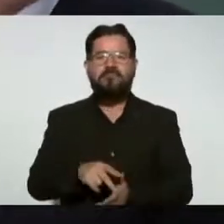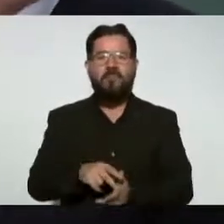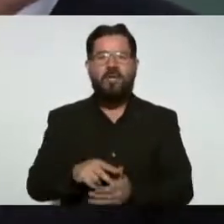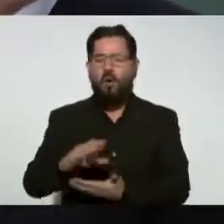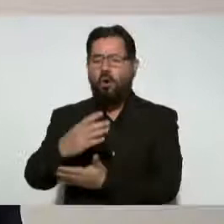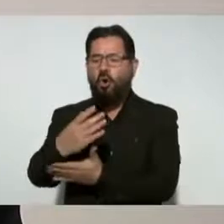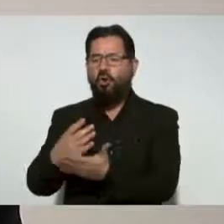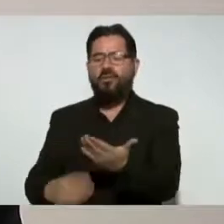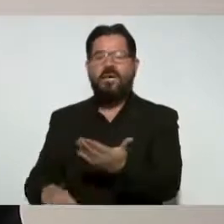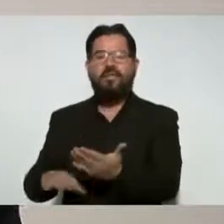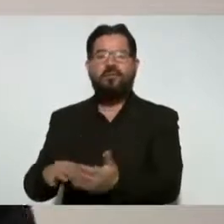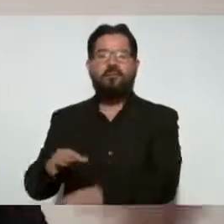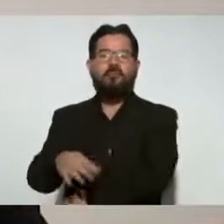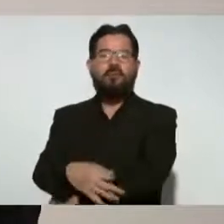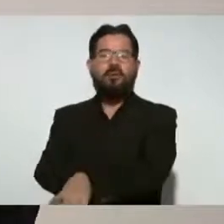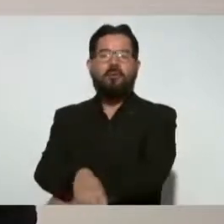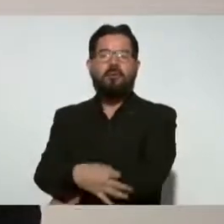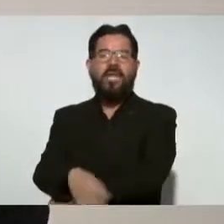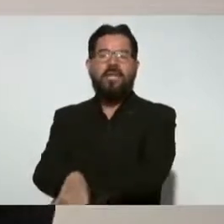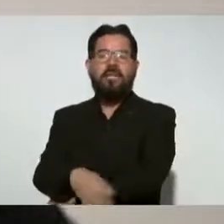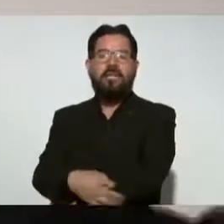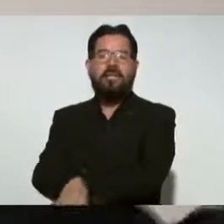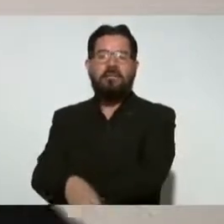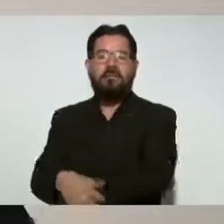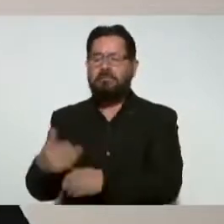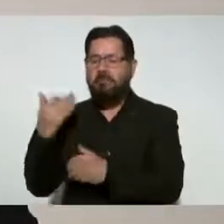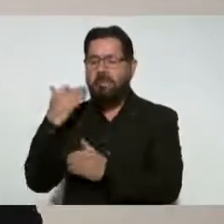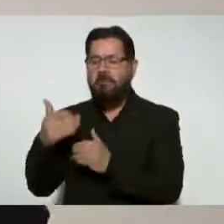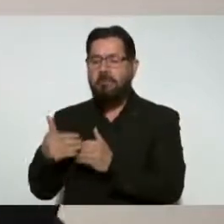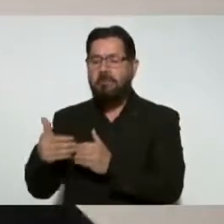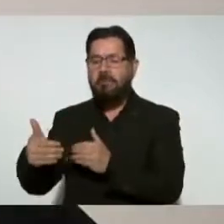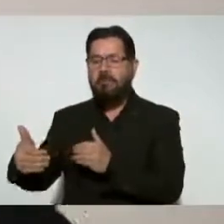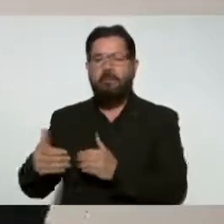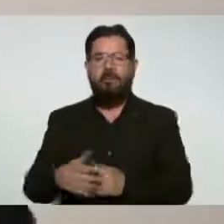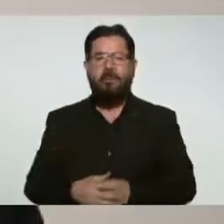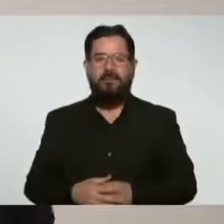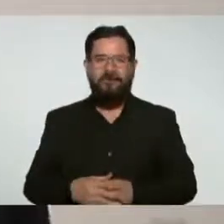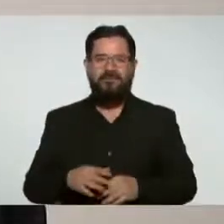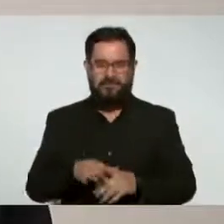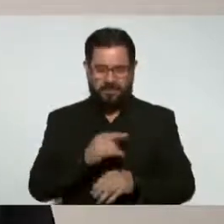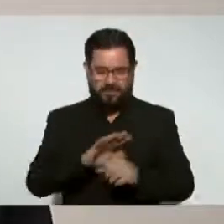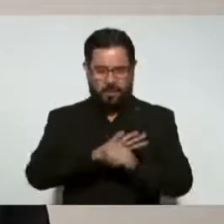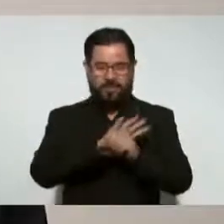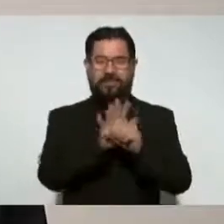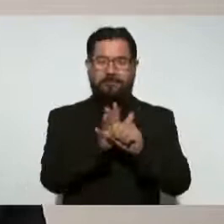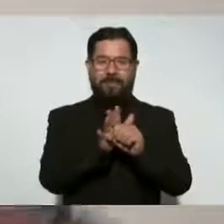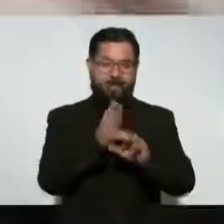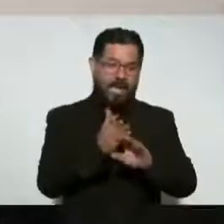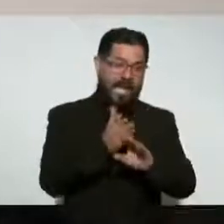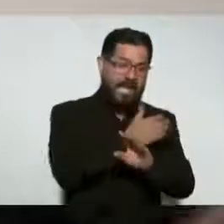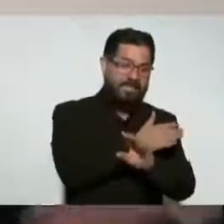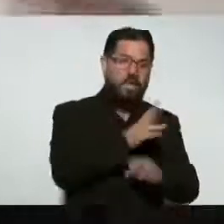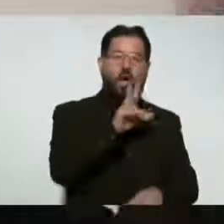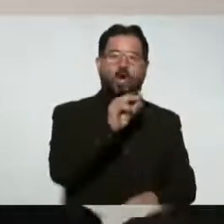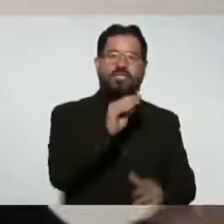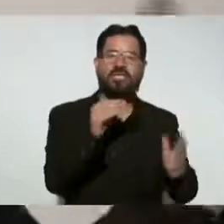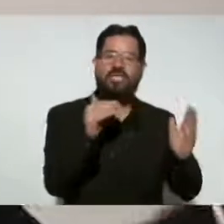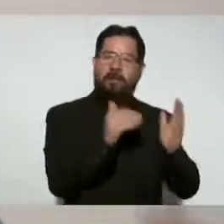contrato. Y antes de la pandemia, que eran 80 mil, porque tuvimos